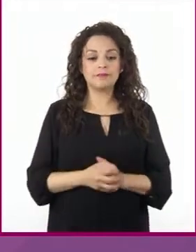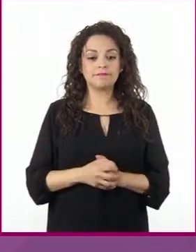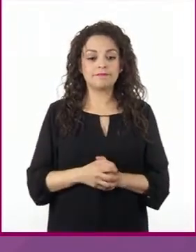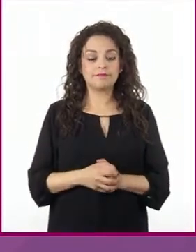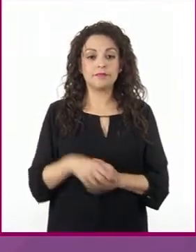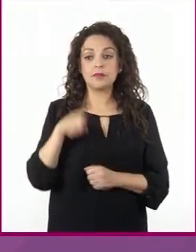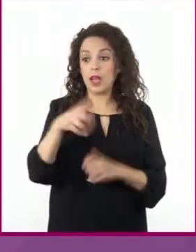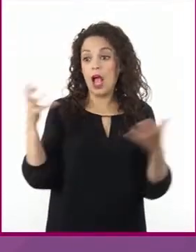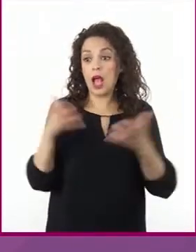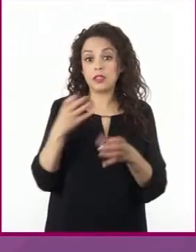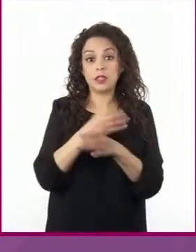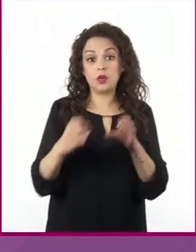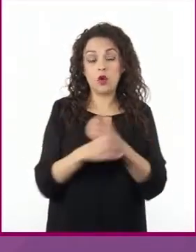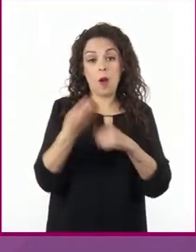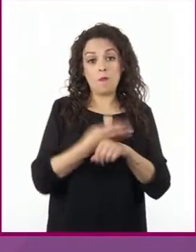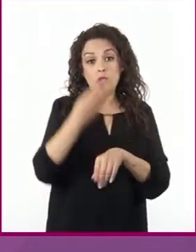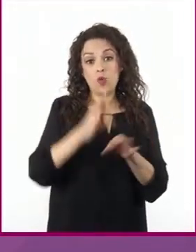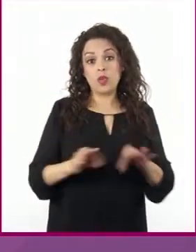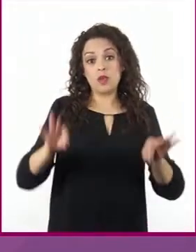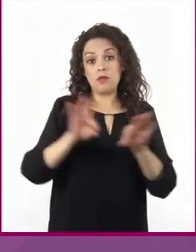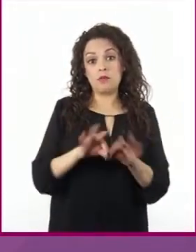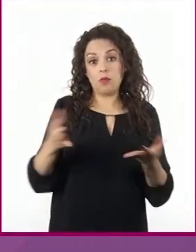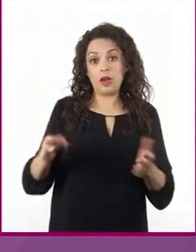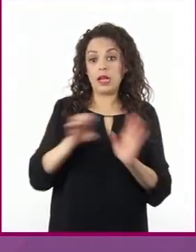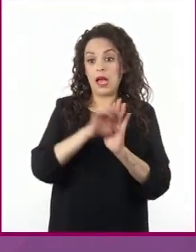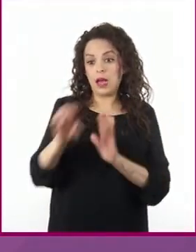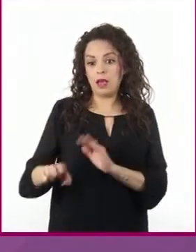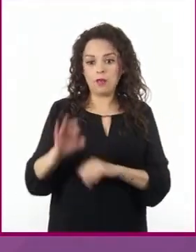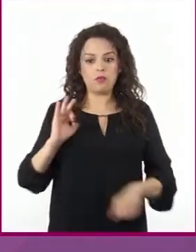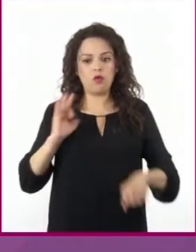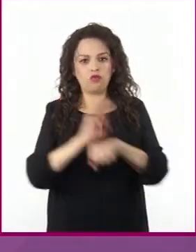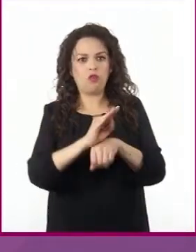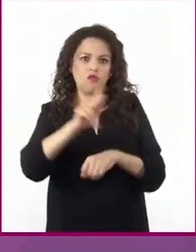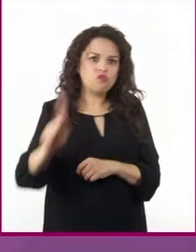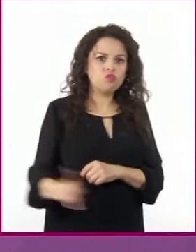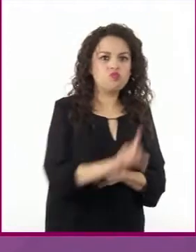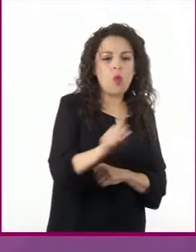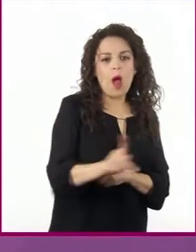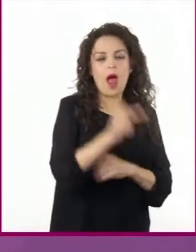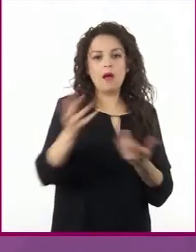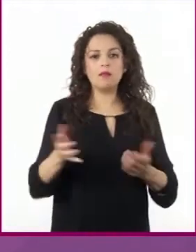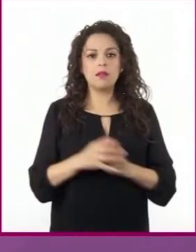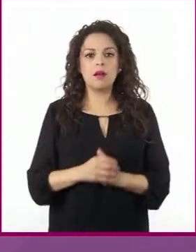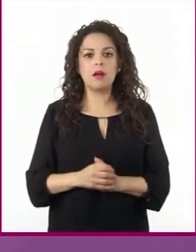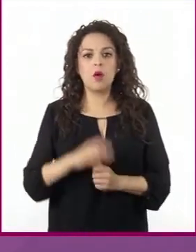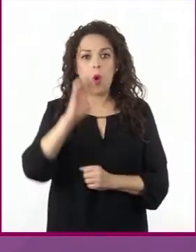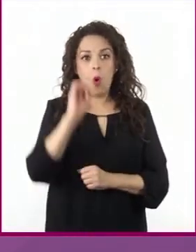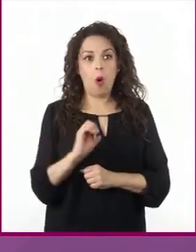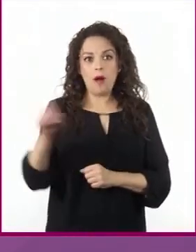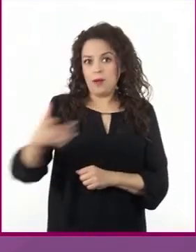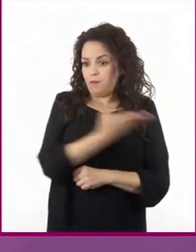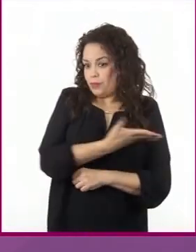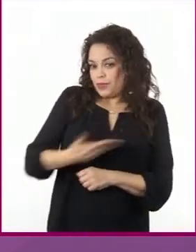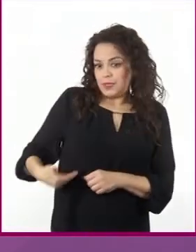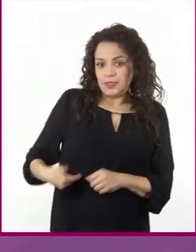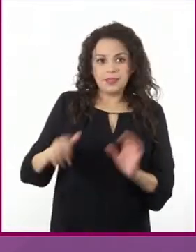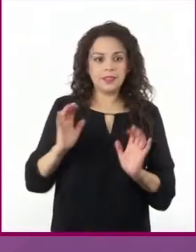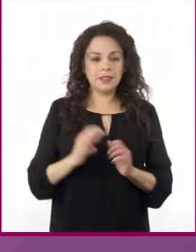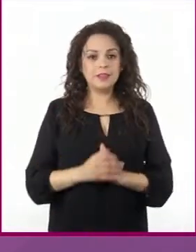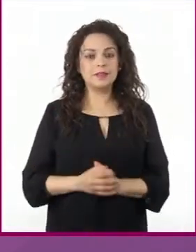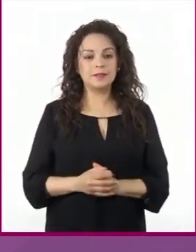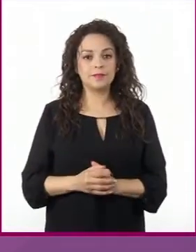cosas muy importantes antes, como defender a su pueblo o ser presidente. Para